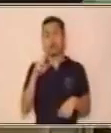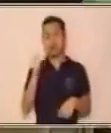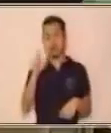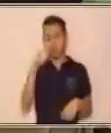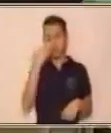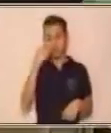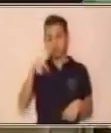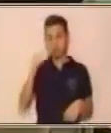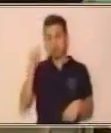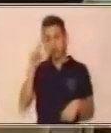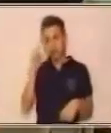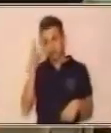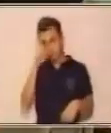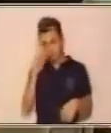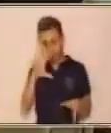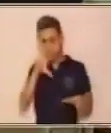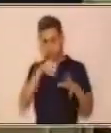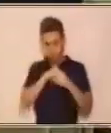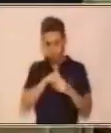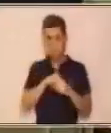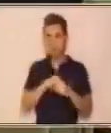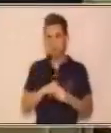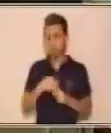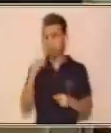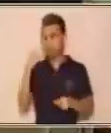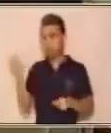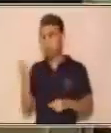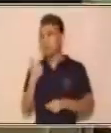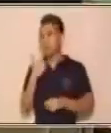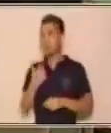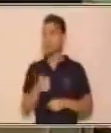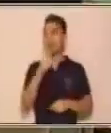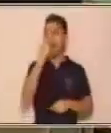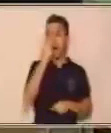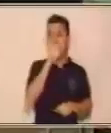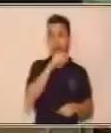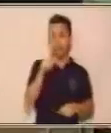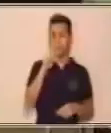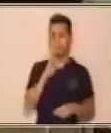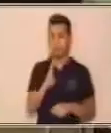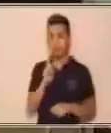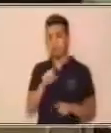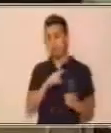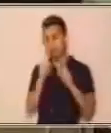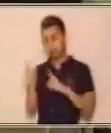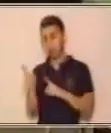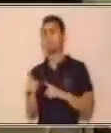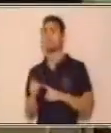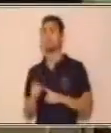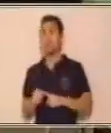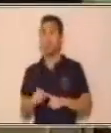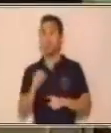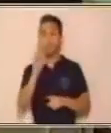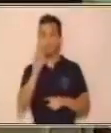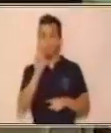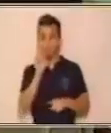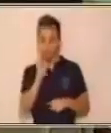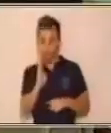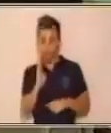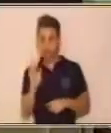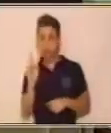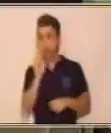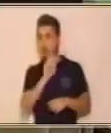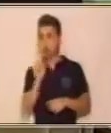A sobre B, donde B no es igual a 0. Ahora recordemos lo que